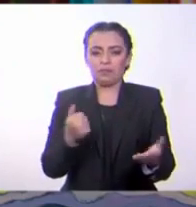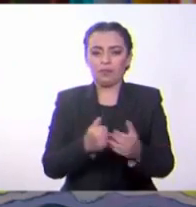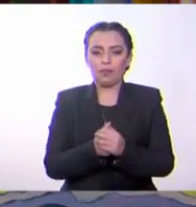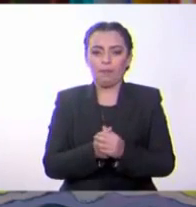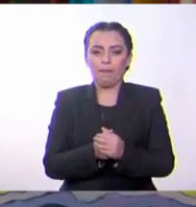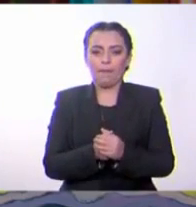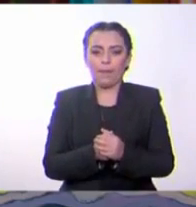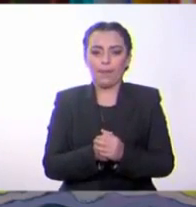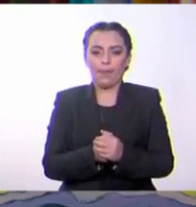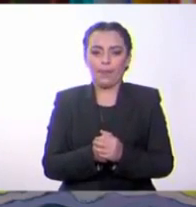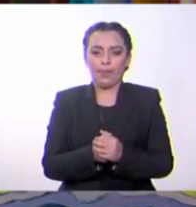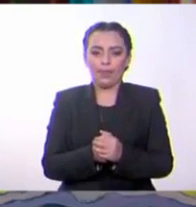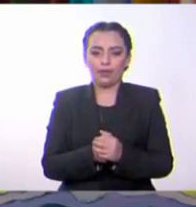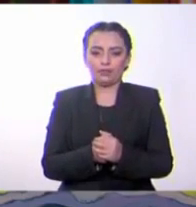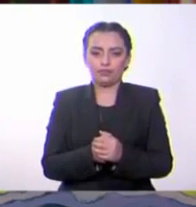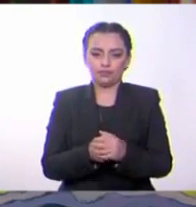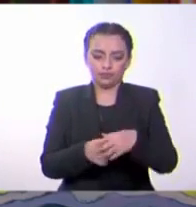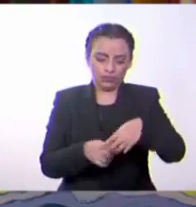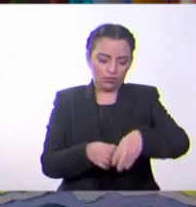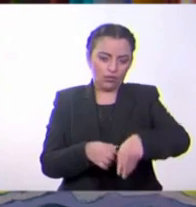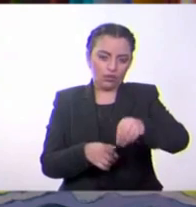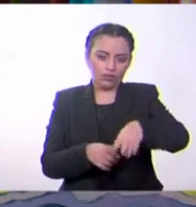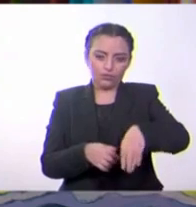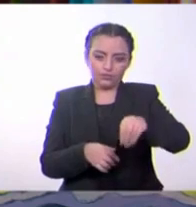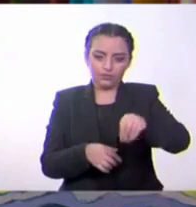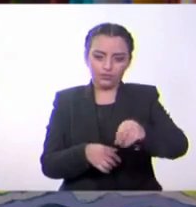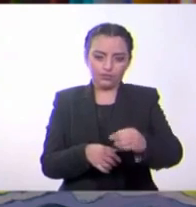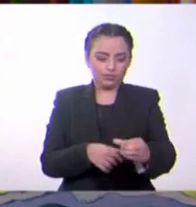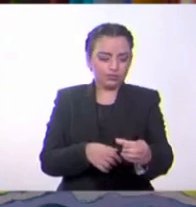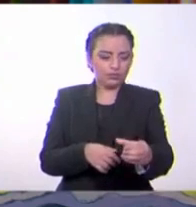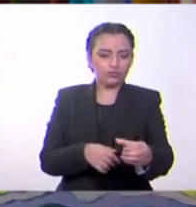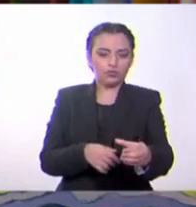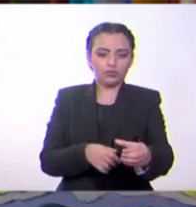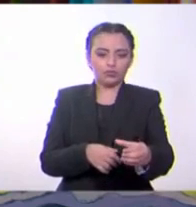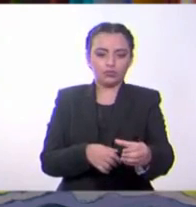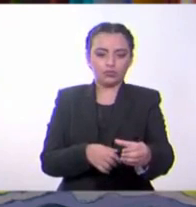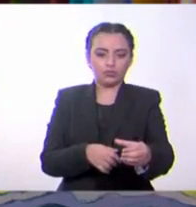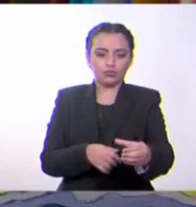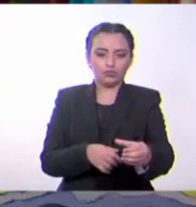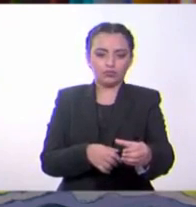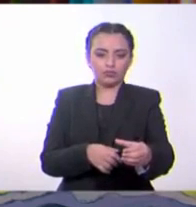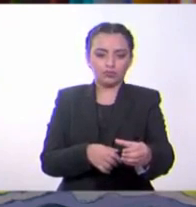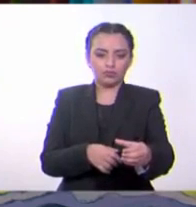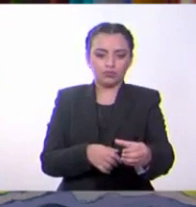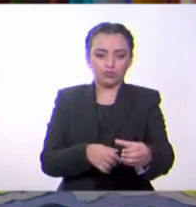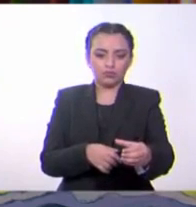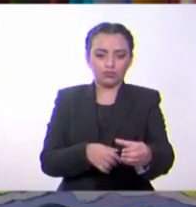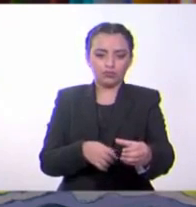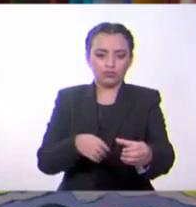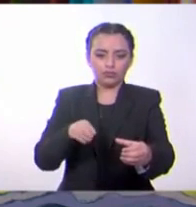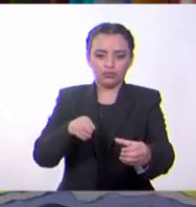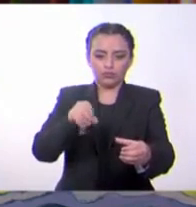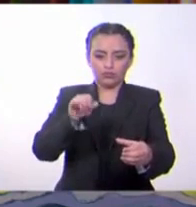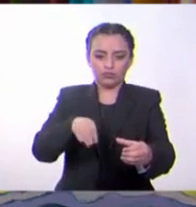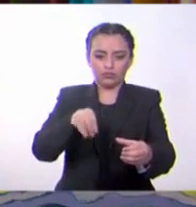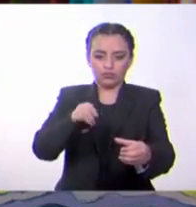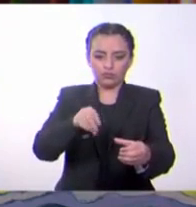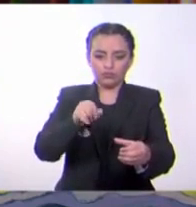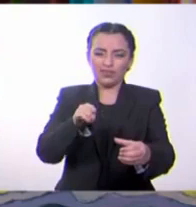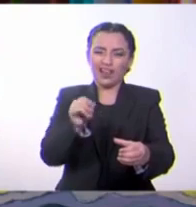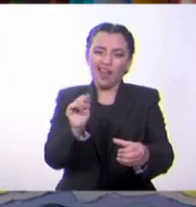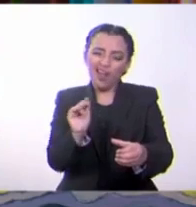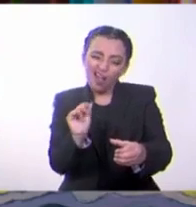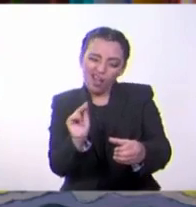dos muestras de suelo. El primero que observan ustedes en esta caja es un suelo arenoso,